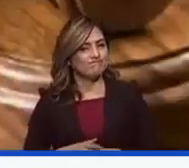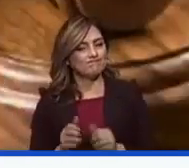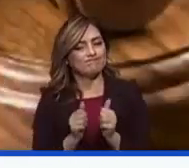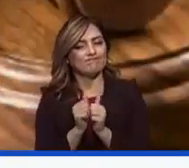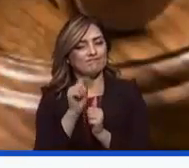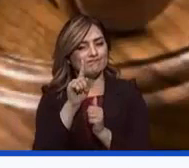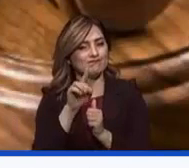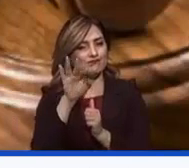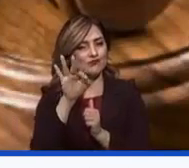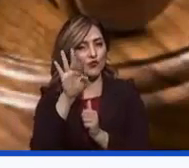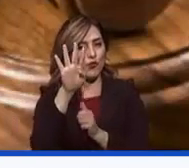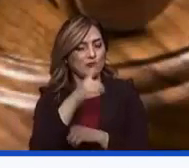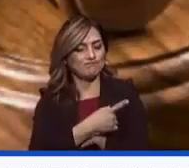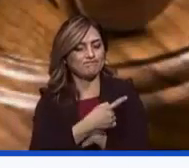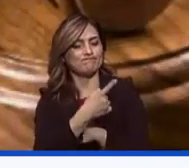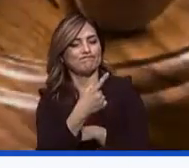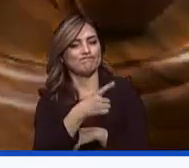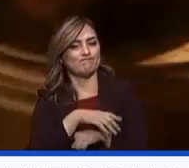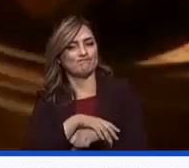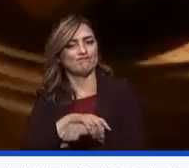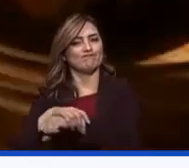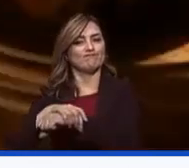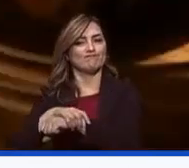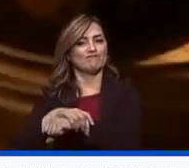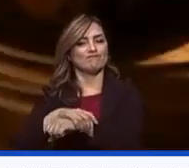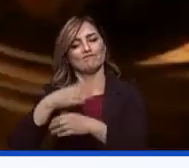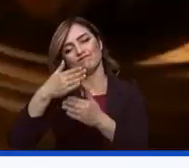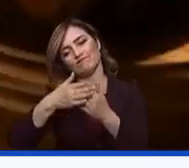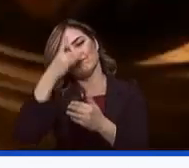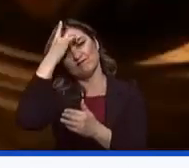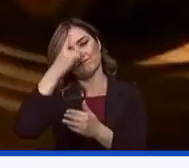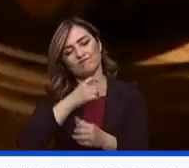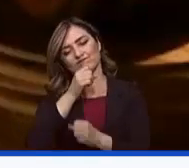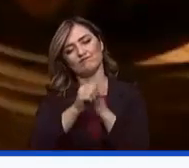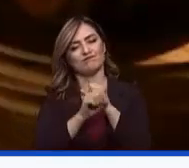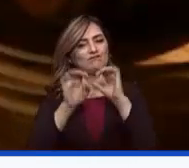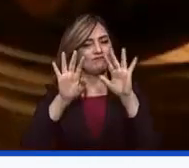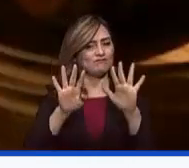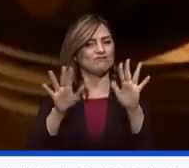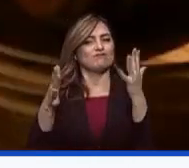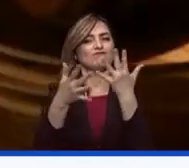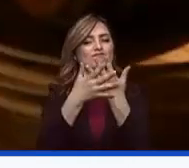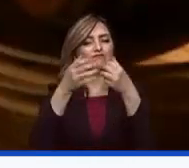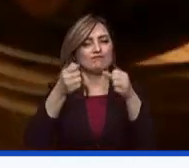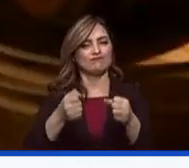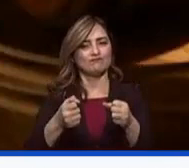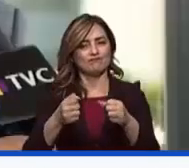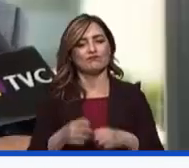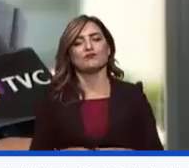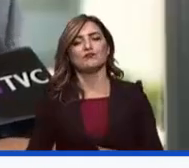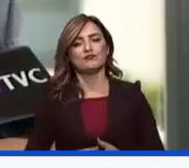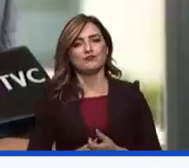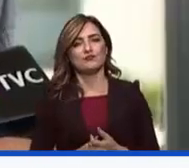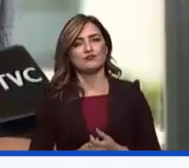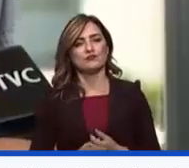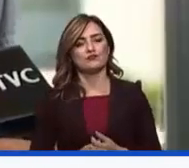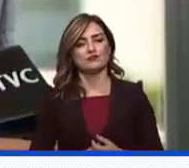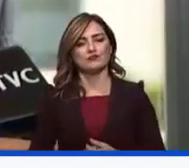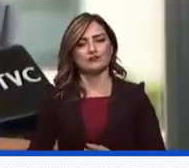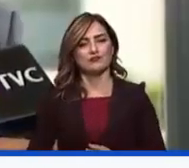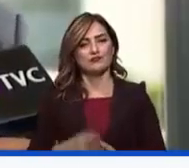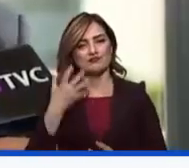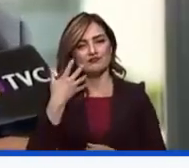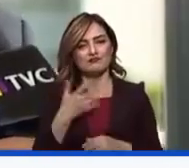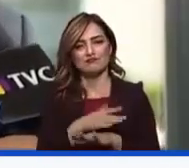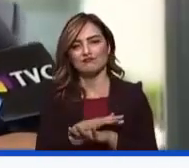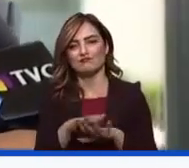transcurrieron 194 días desde su detención hasta la sentencia de 9 años como autor mediato del delito de plagio. Que la caducidad opera